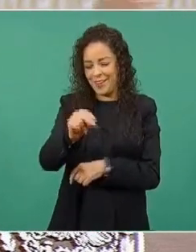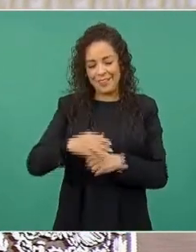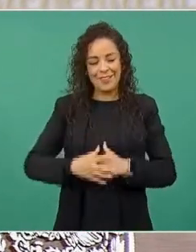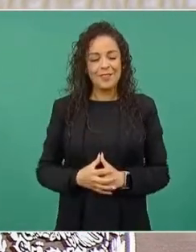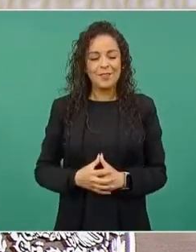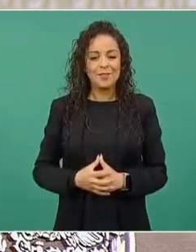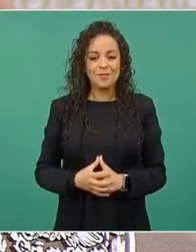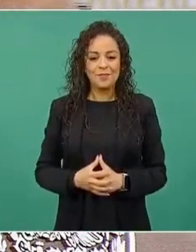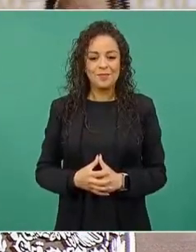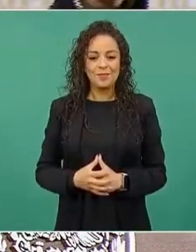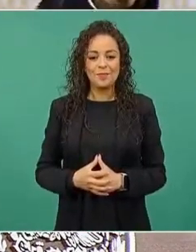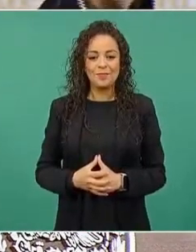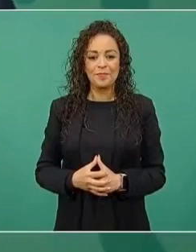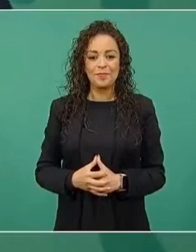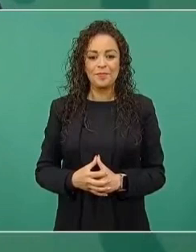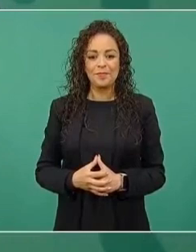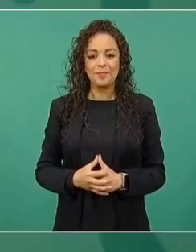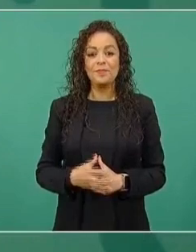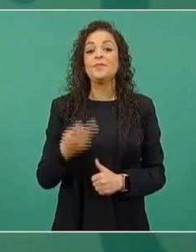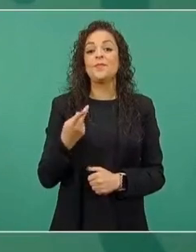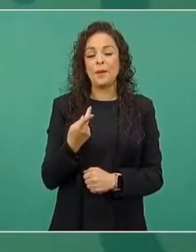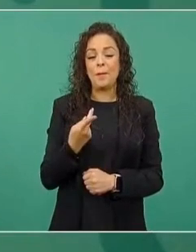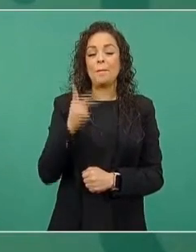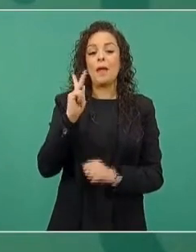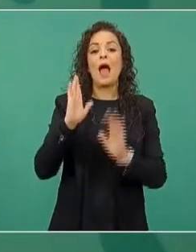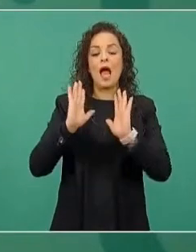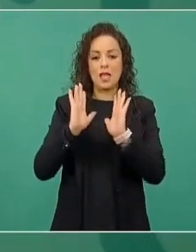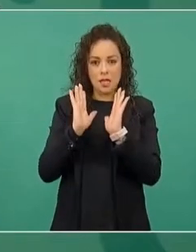pero ya se concretó